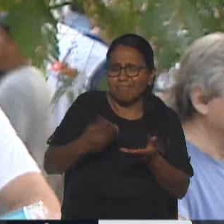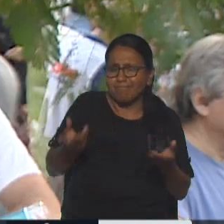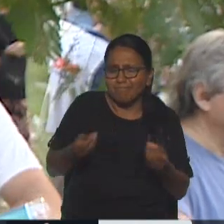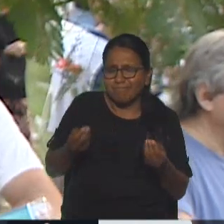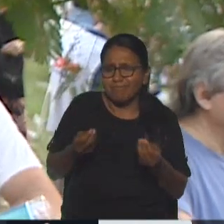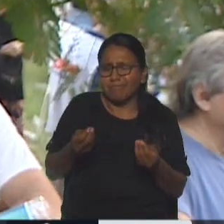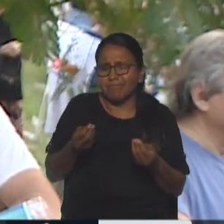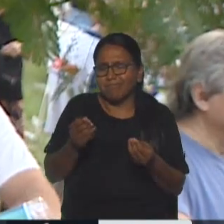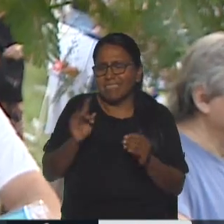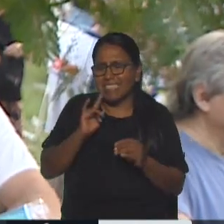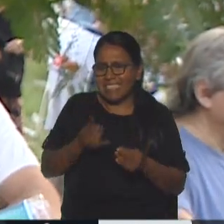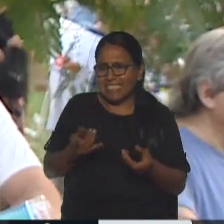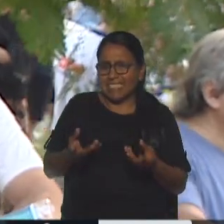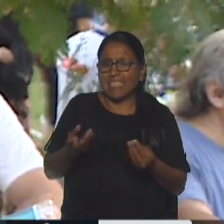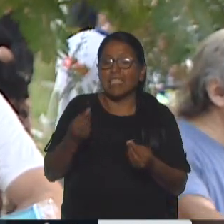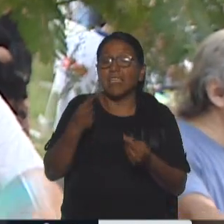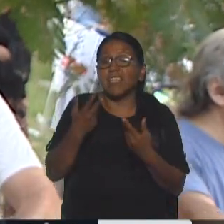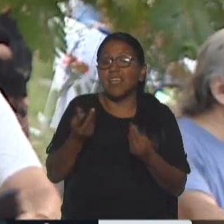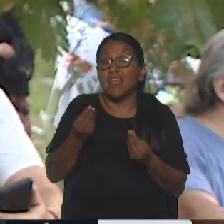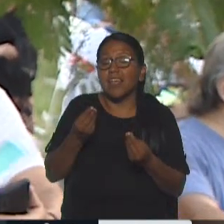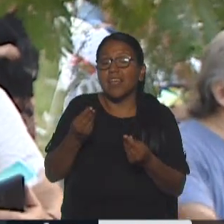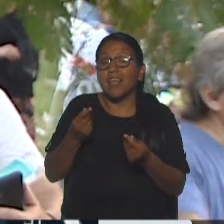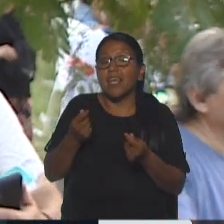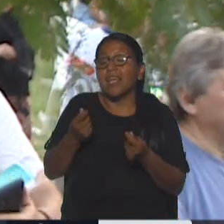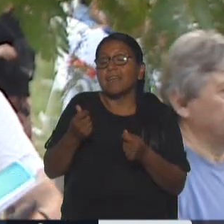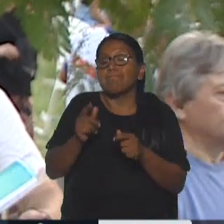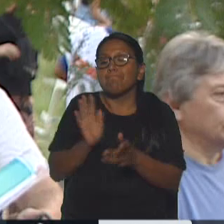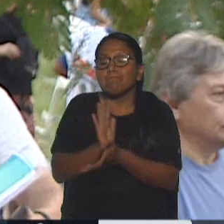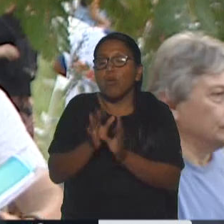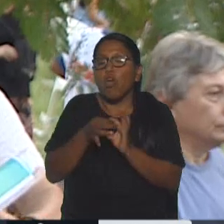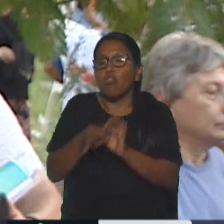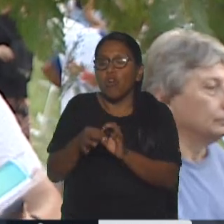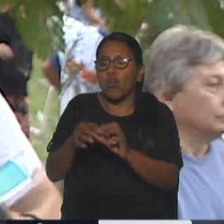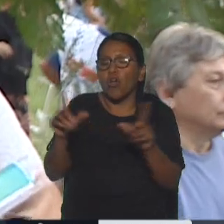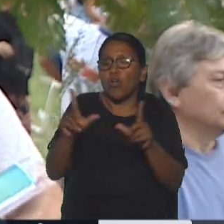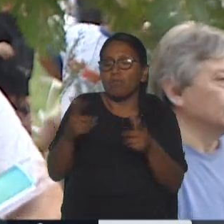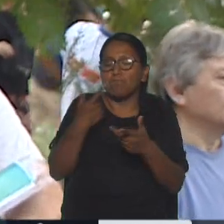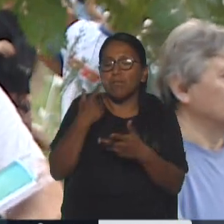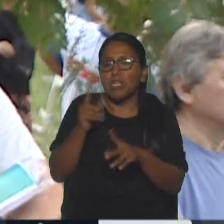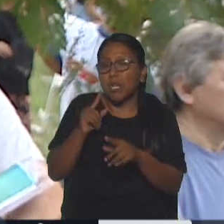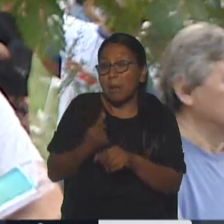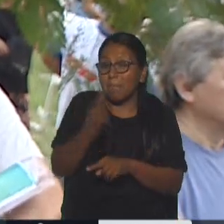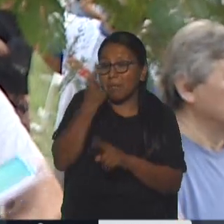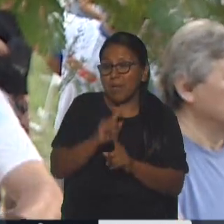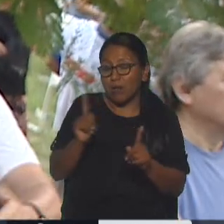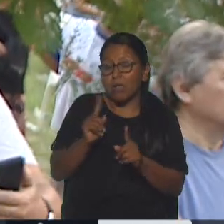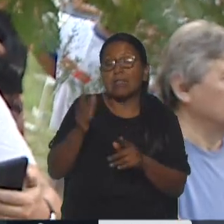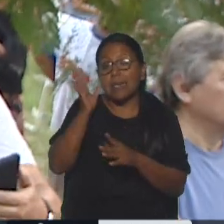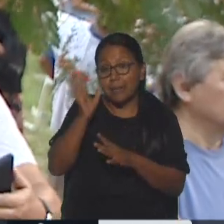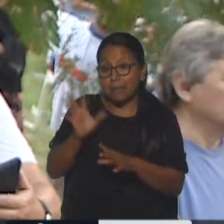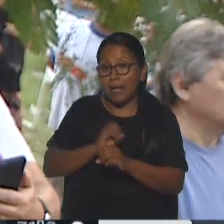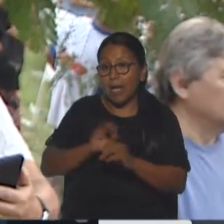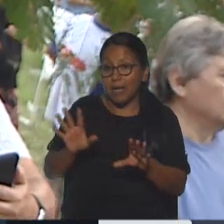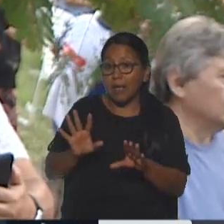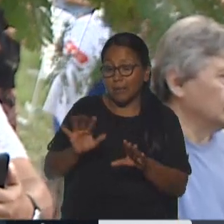realidad lo que están haciendo es convalidando sentencias mediáticas previas. No es el primer caso en el que pasa esto, es el más grave,